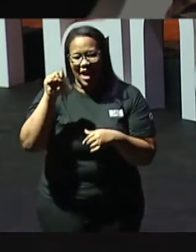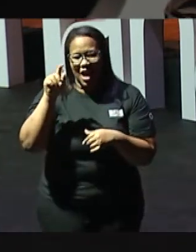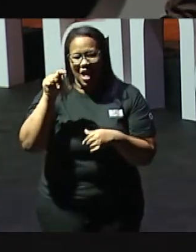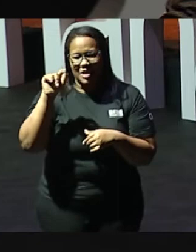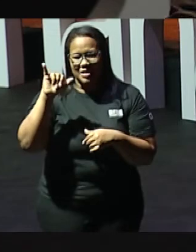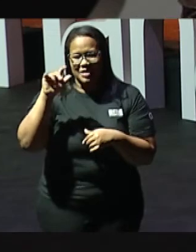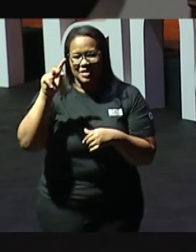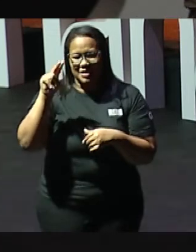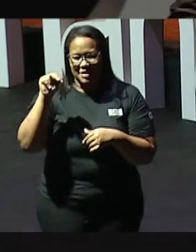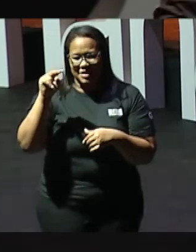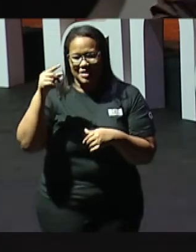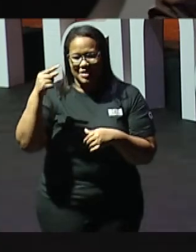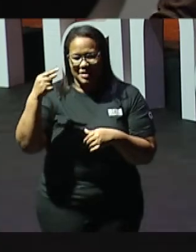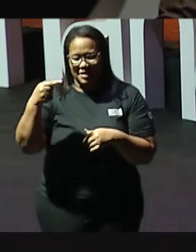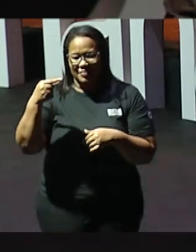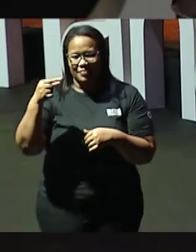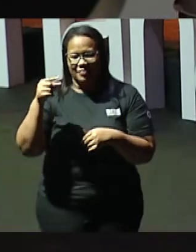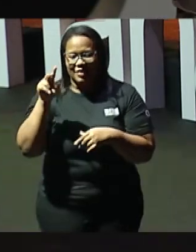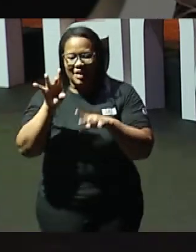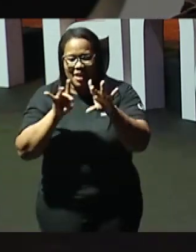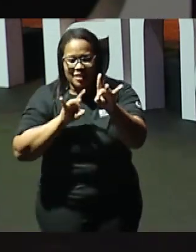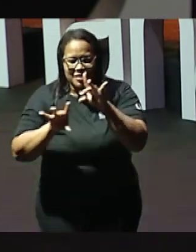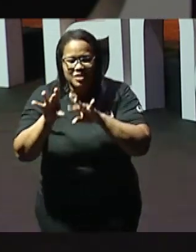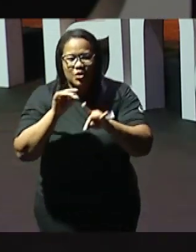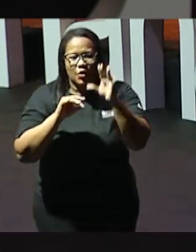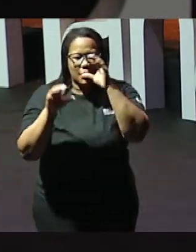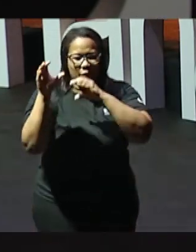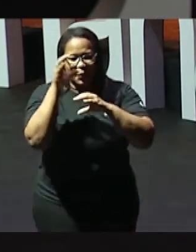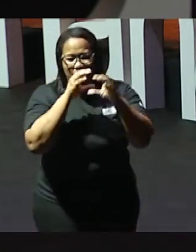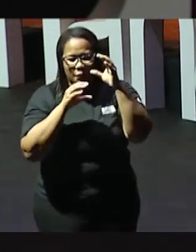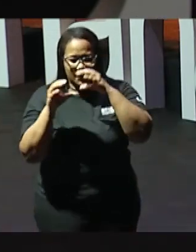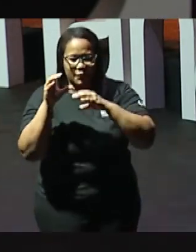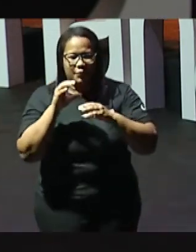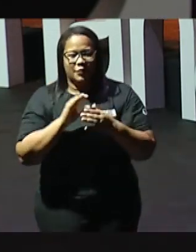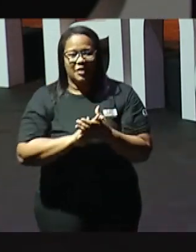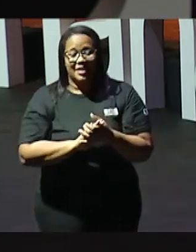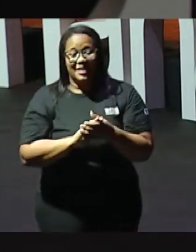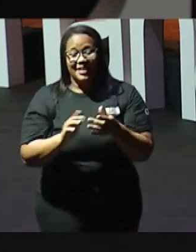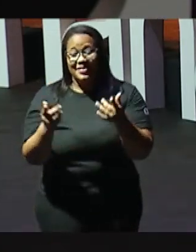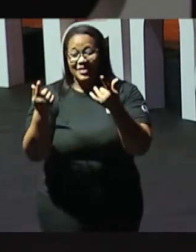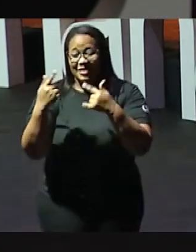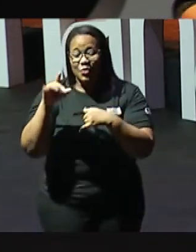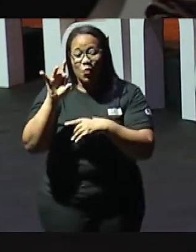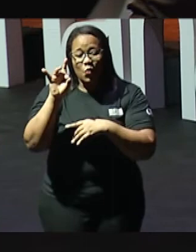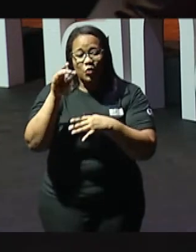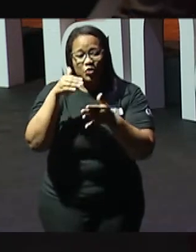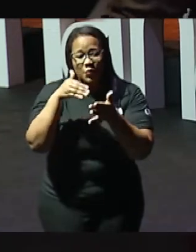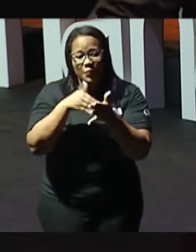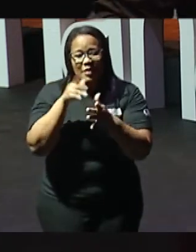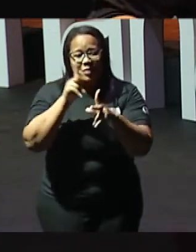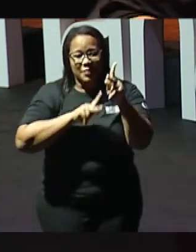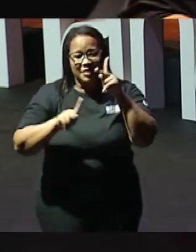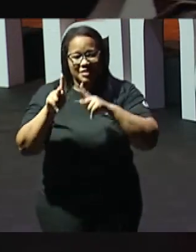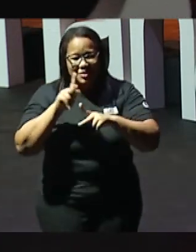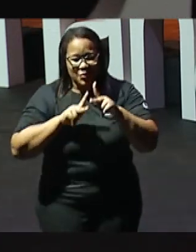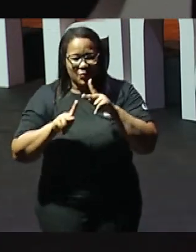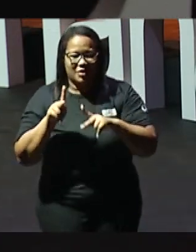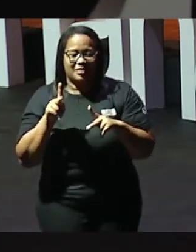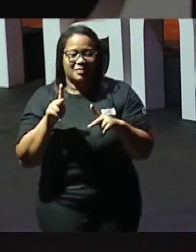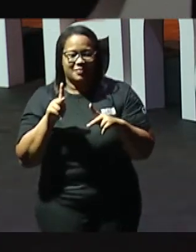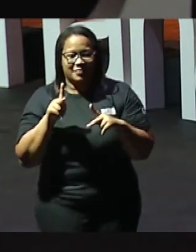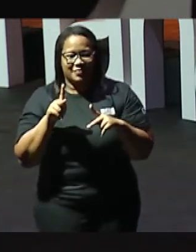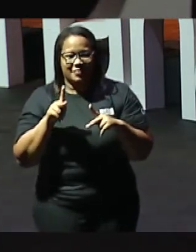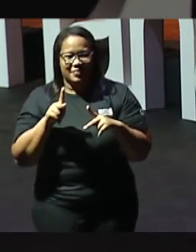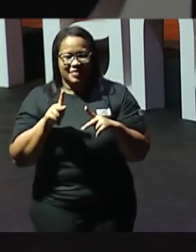sé si va ahí toda la gente y es lo que yo tampoco y resulta que fueron ocho mil personas ocho mil personas fueron y eso